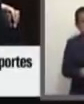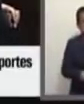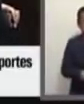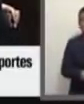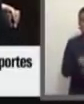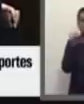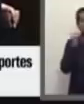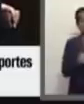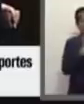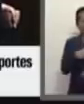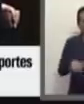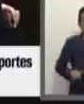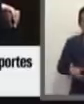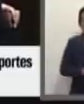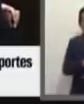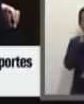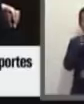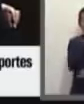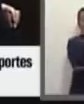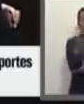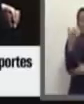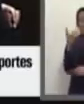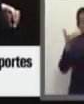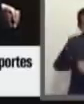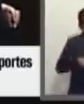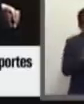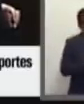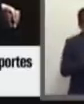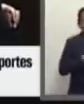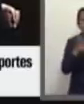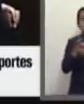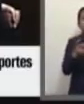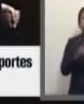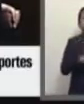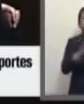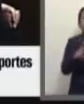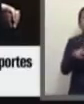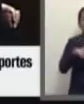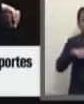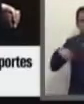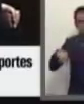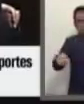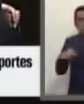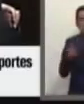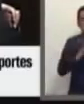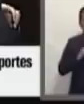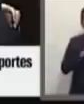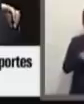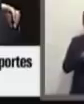arrasaron bosque del campo militar número 1F y querían venderlo en